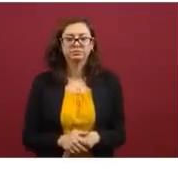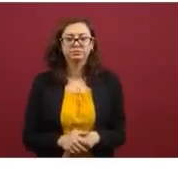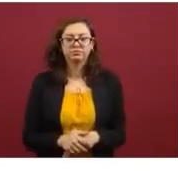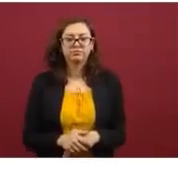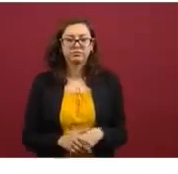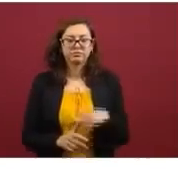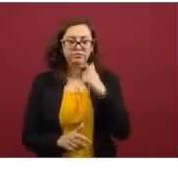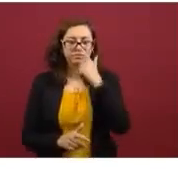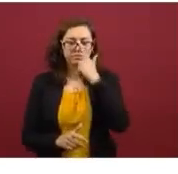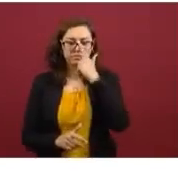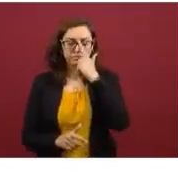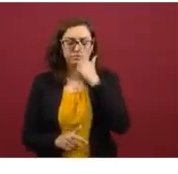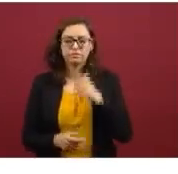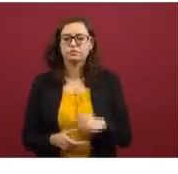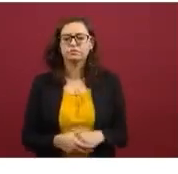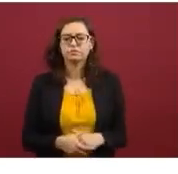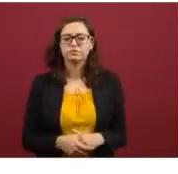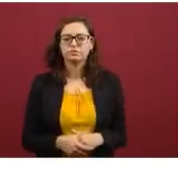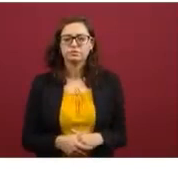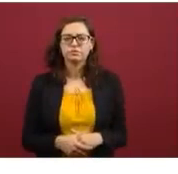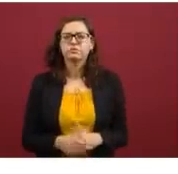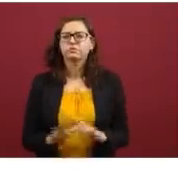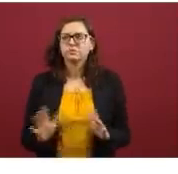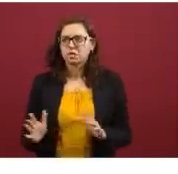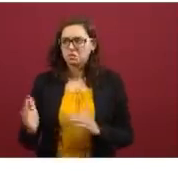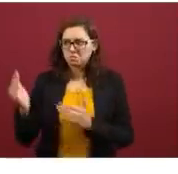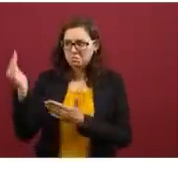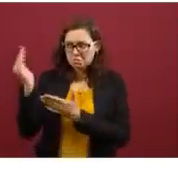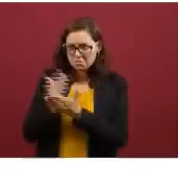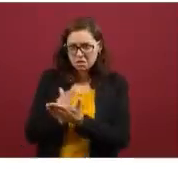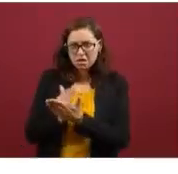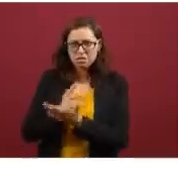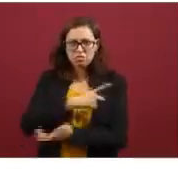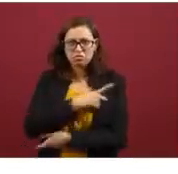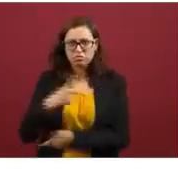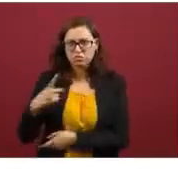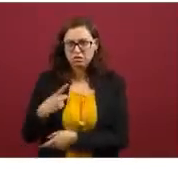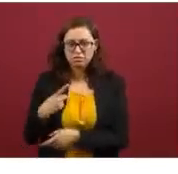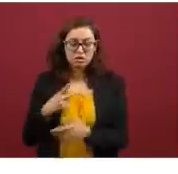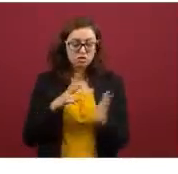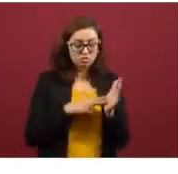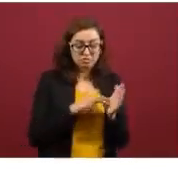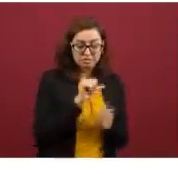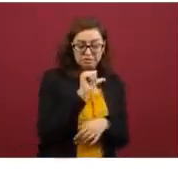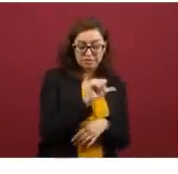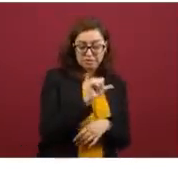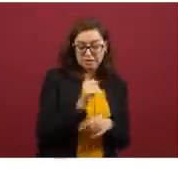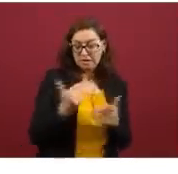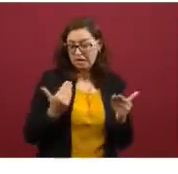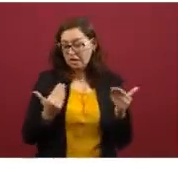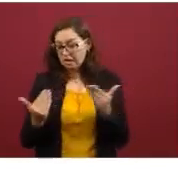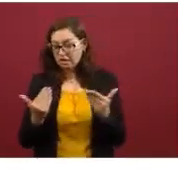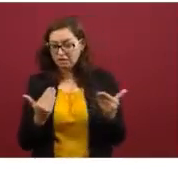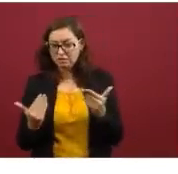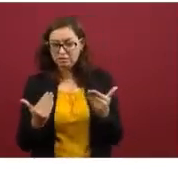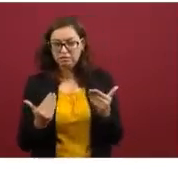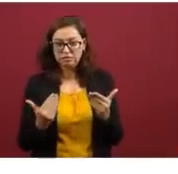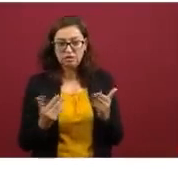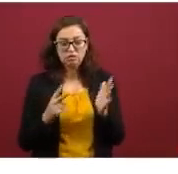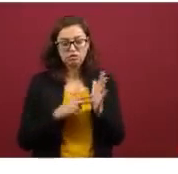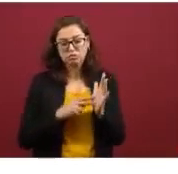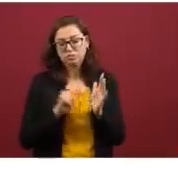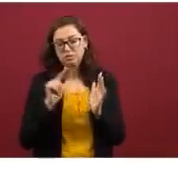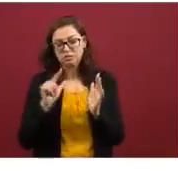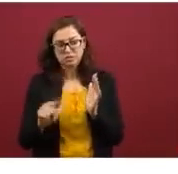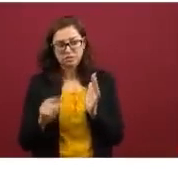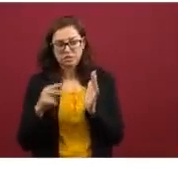hubo un menor endeudamiento con respecto a 2016 en los años